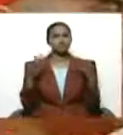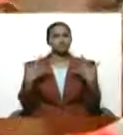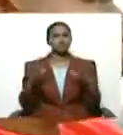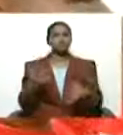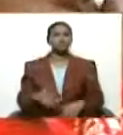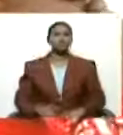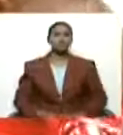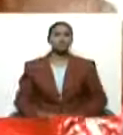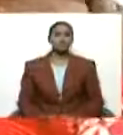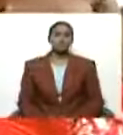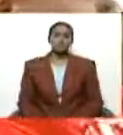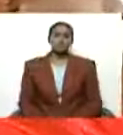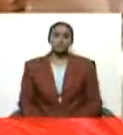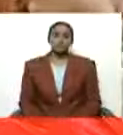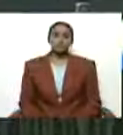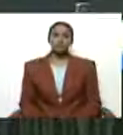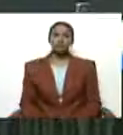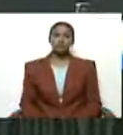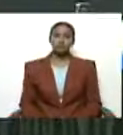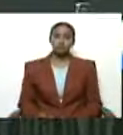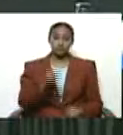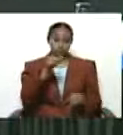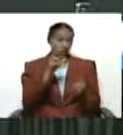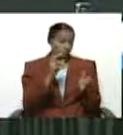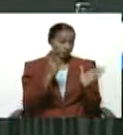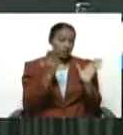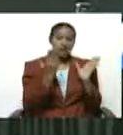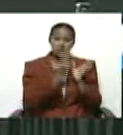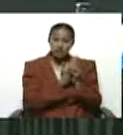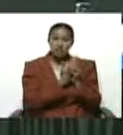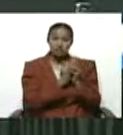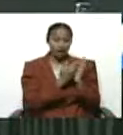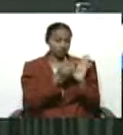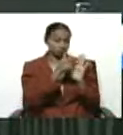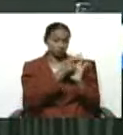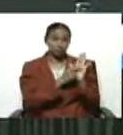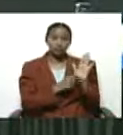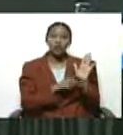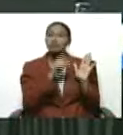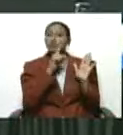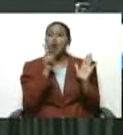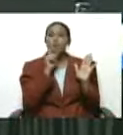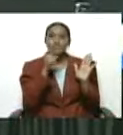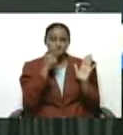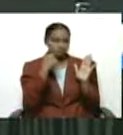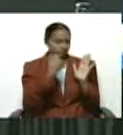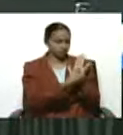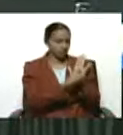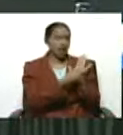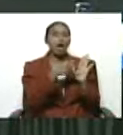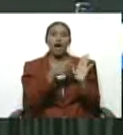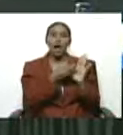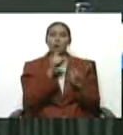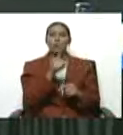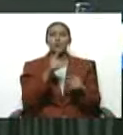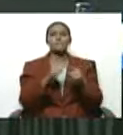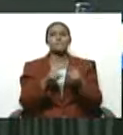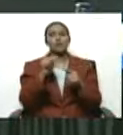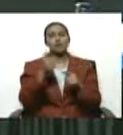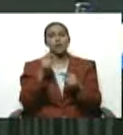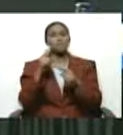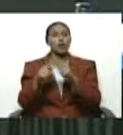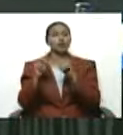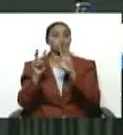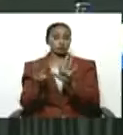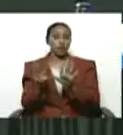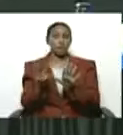Usted se registra en el CC200 y ahí le va a aparecer 1 por 10 y 1 por 10 por 7. Si usted es el 1 por 10 de los